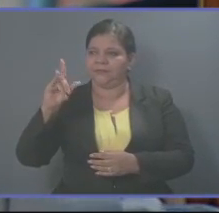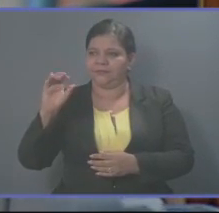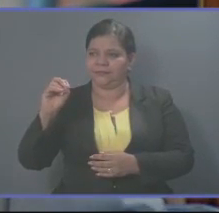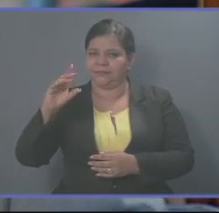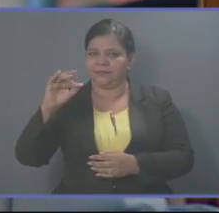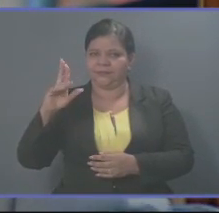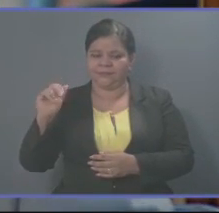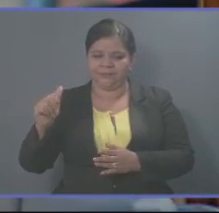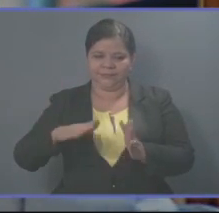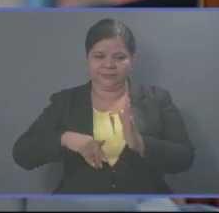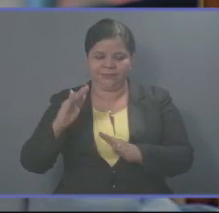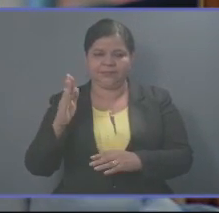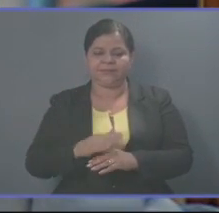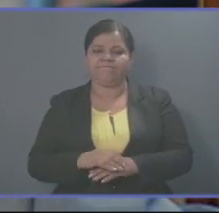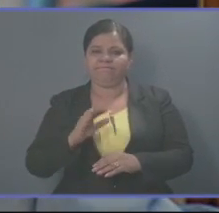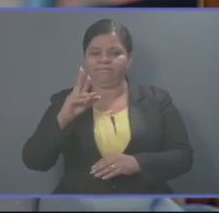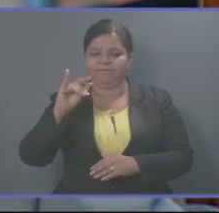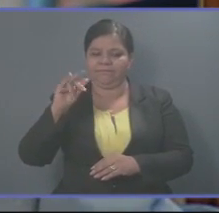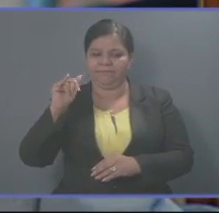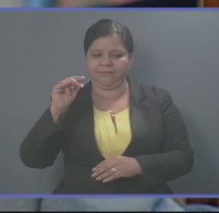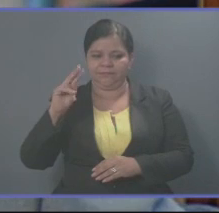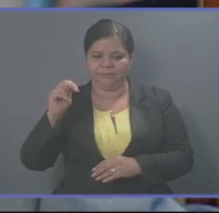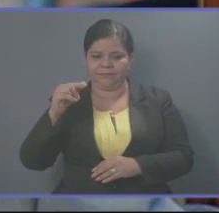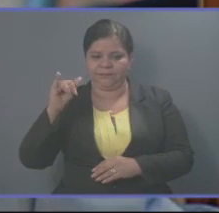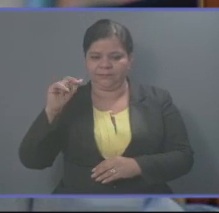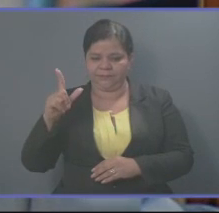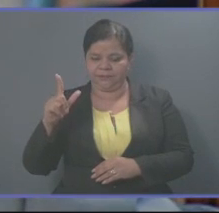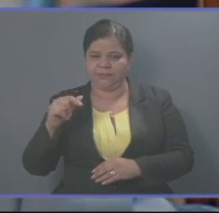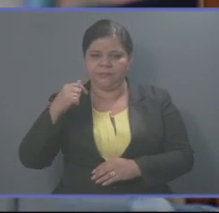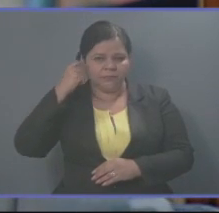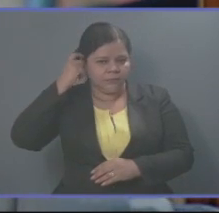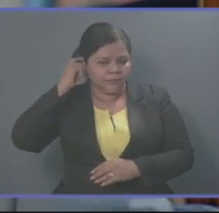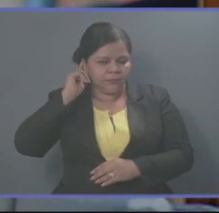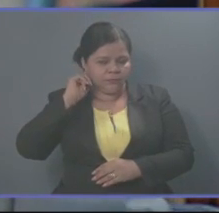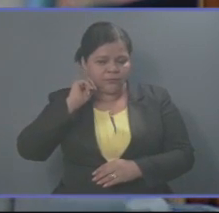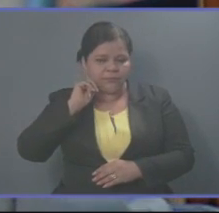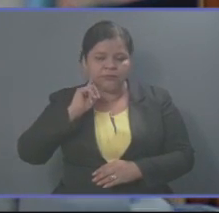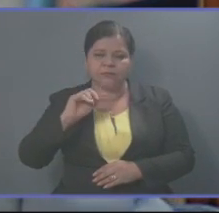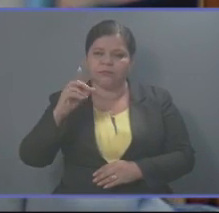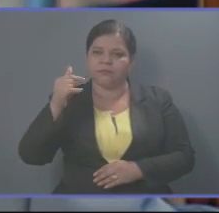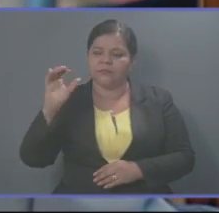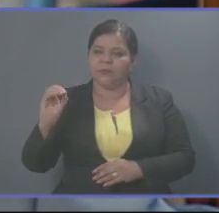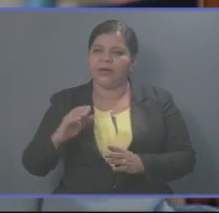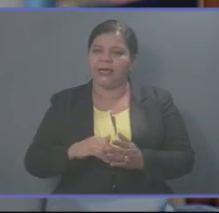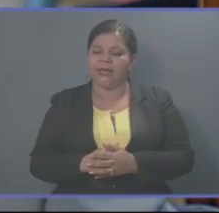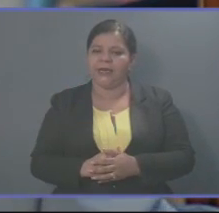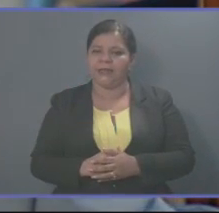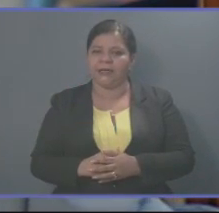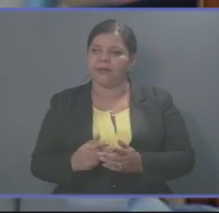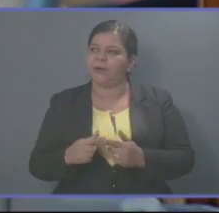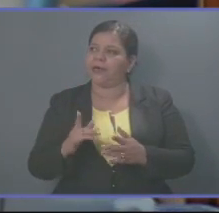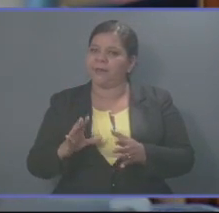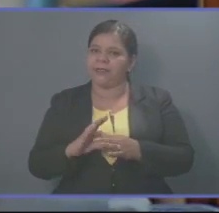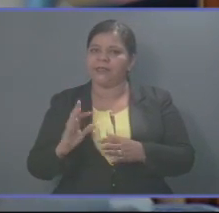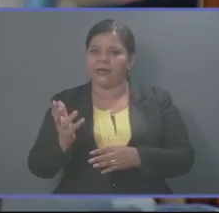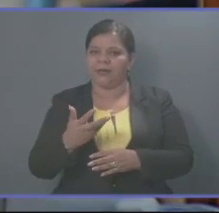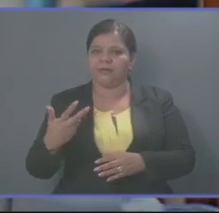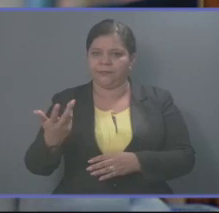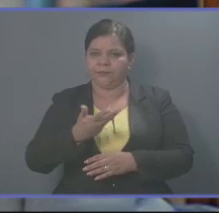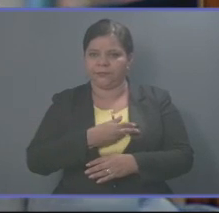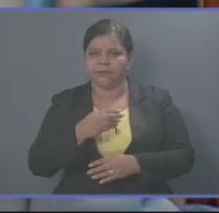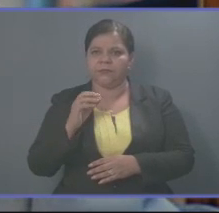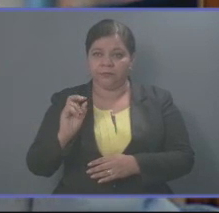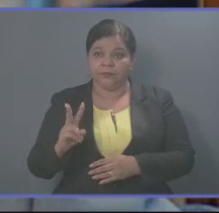Gil fue el futbolista que en la Liga de Ascenso o en la Segunda División, como